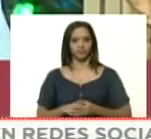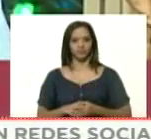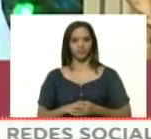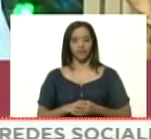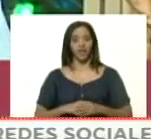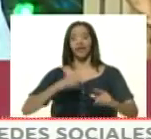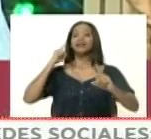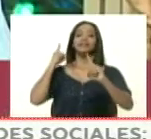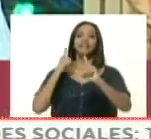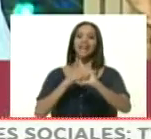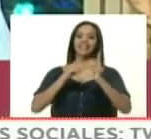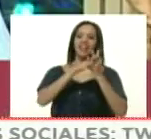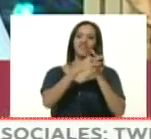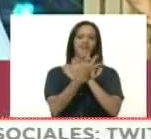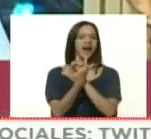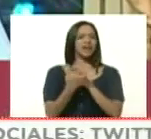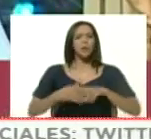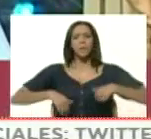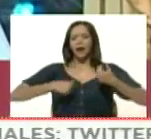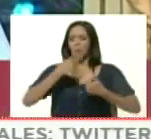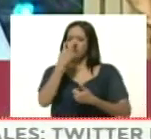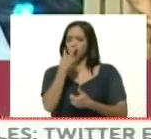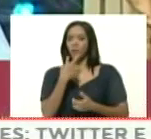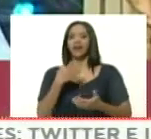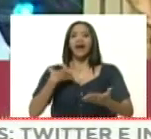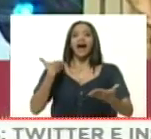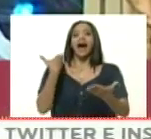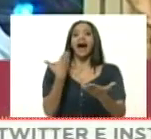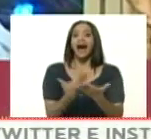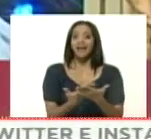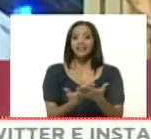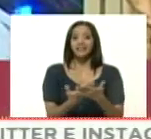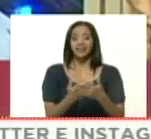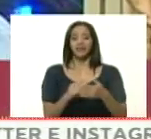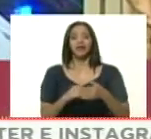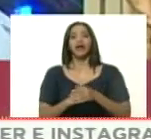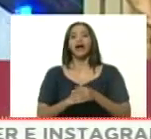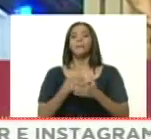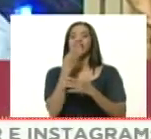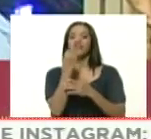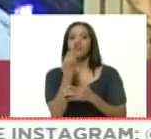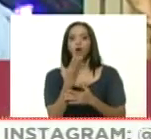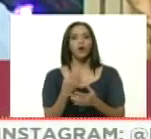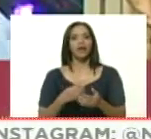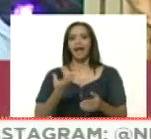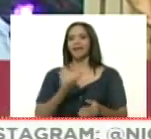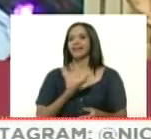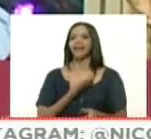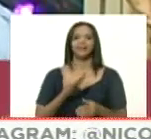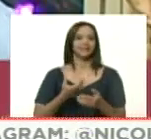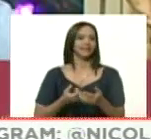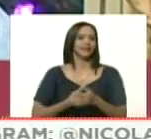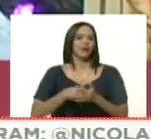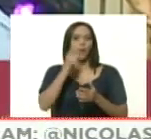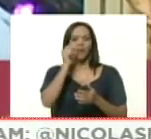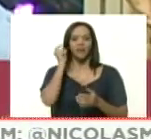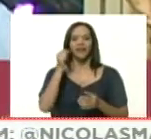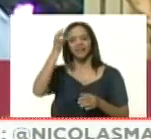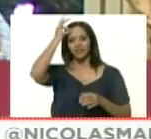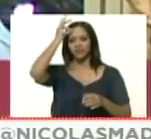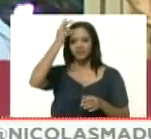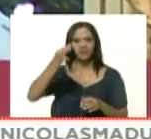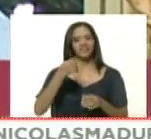desde el barrio más humilde hasta el Palacio de Miraflores, pasando por alcaldes, alcaldesas, concejales,